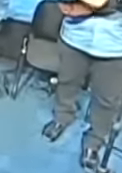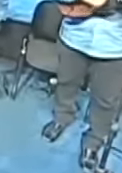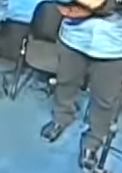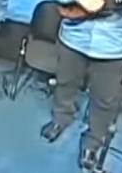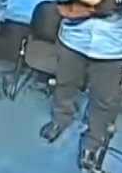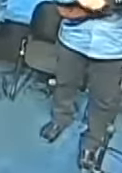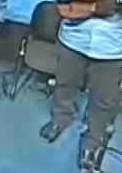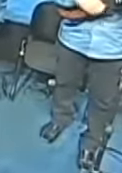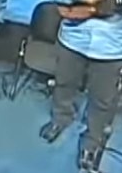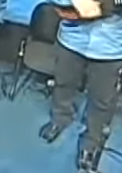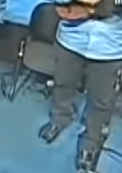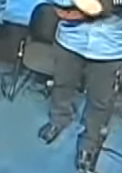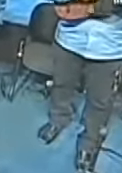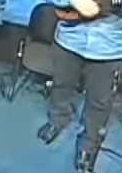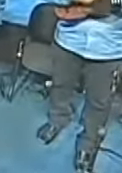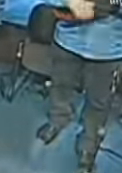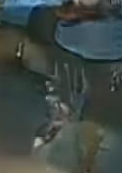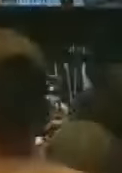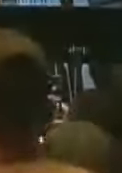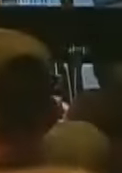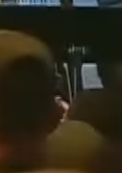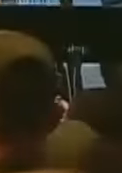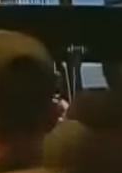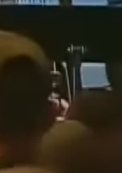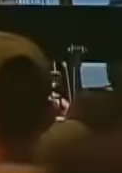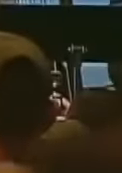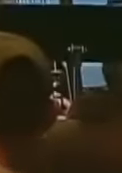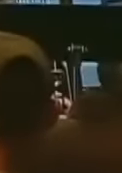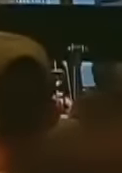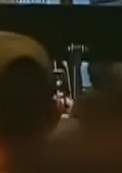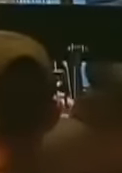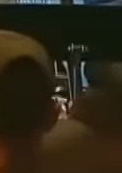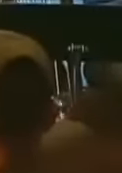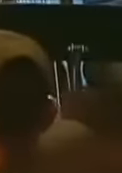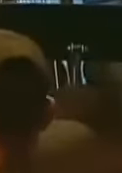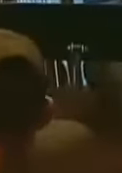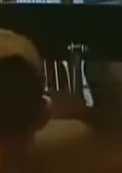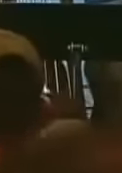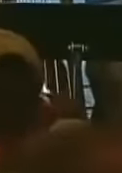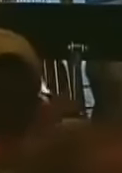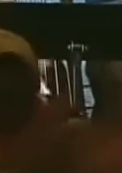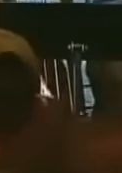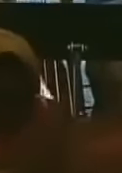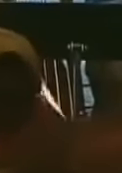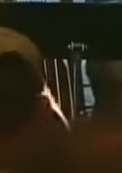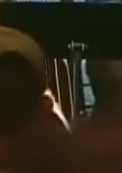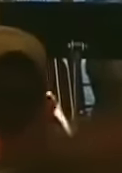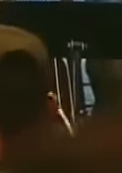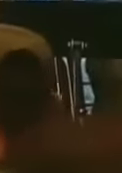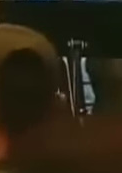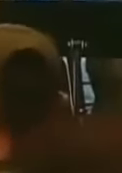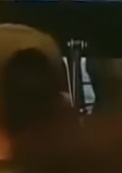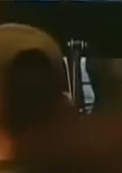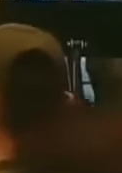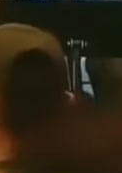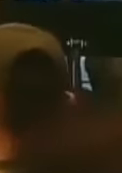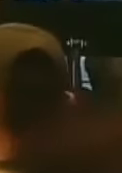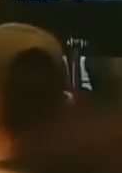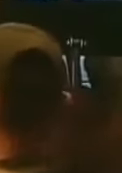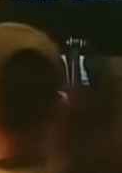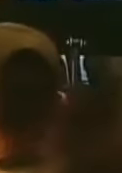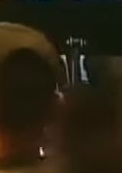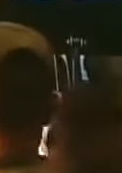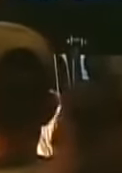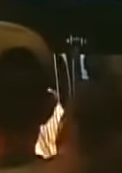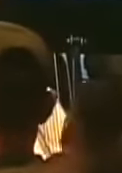1777. Así lo ha mostrado el jefe de Estado venezolano Nicolás Maduro en torno a este tema. El presidente de la Asamblea